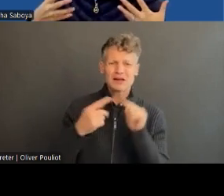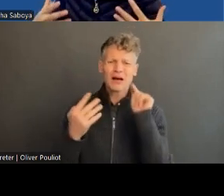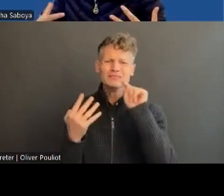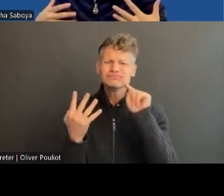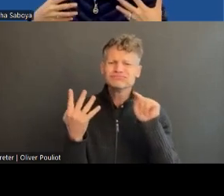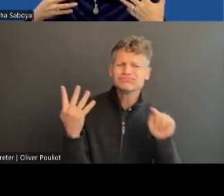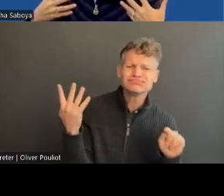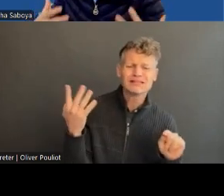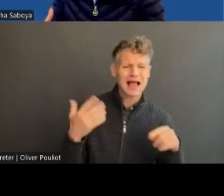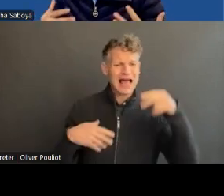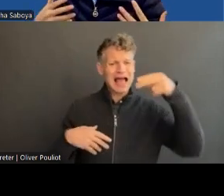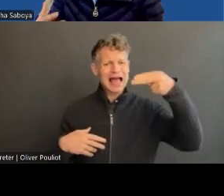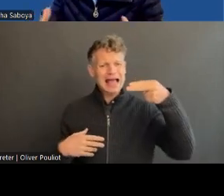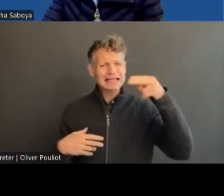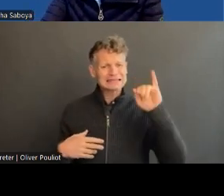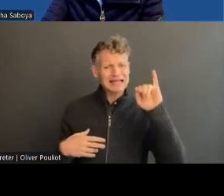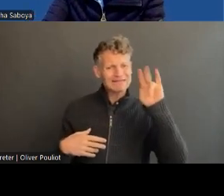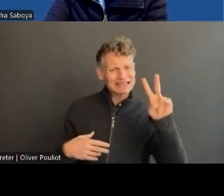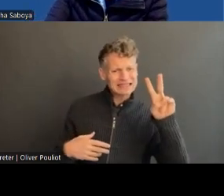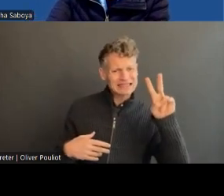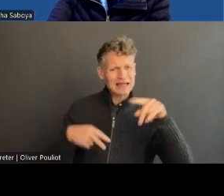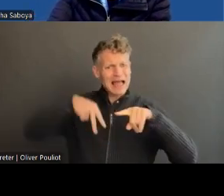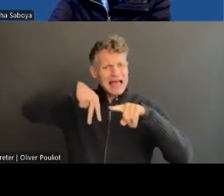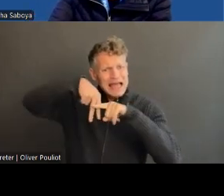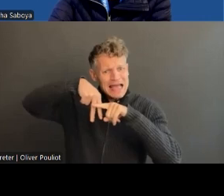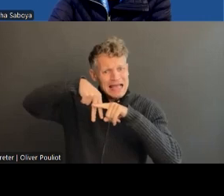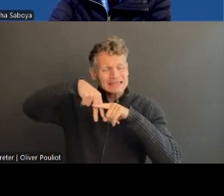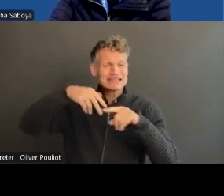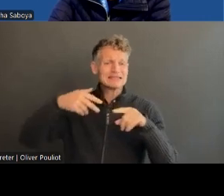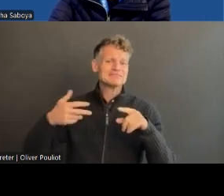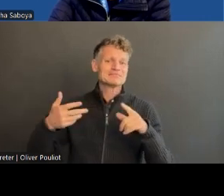la sífilis. Así que basándonos en esta